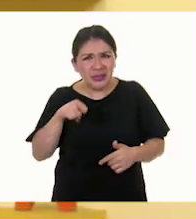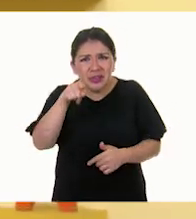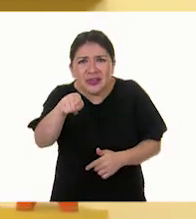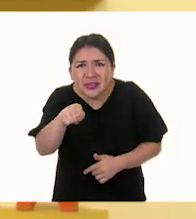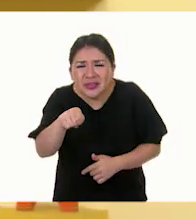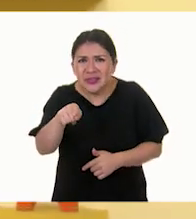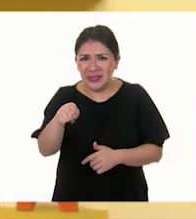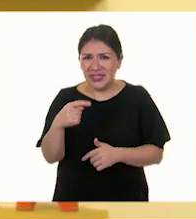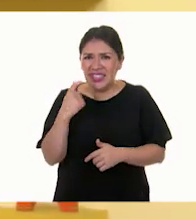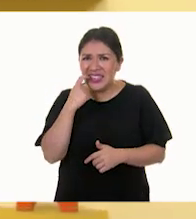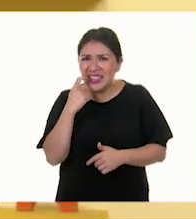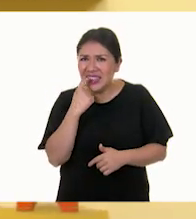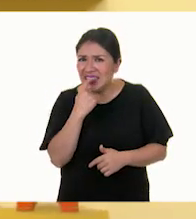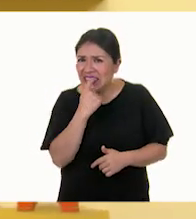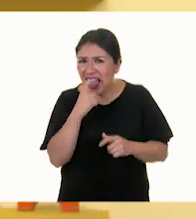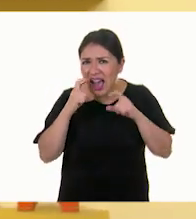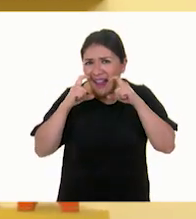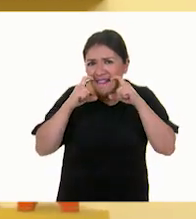esos